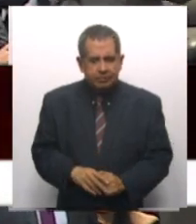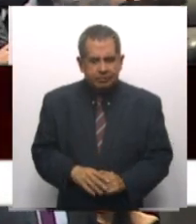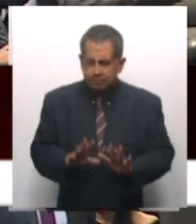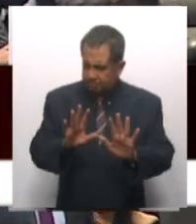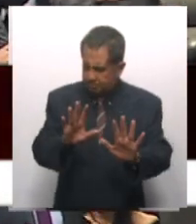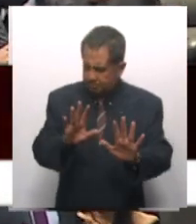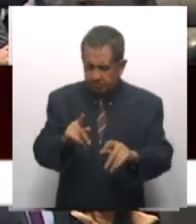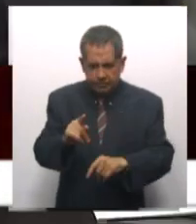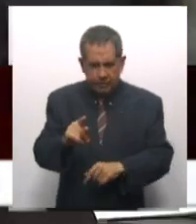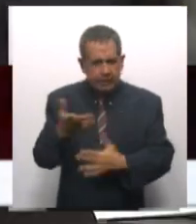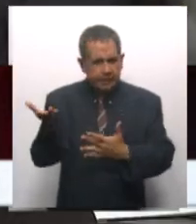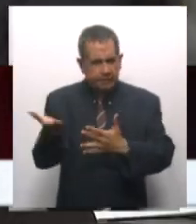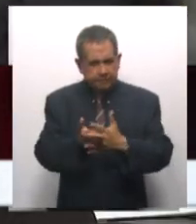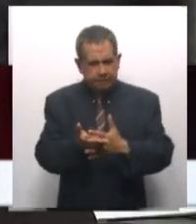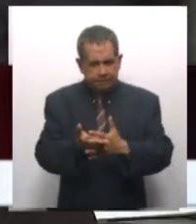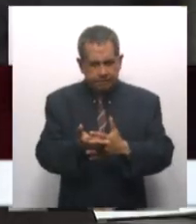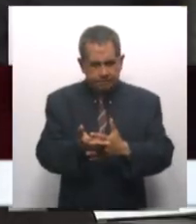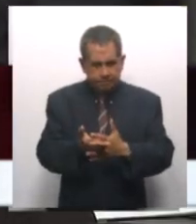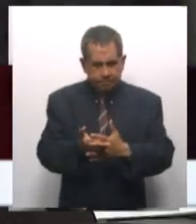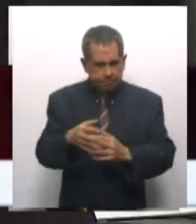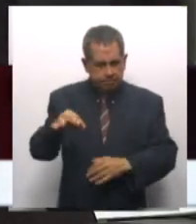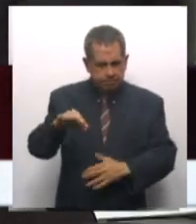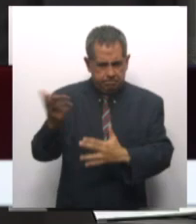Vamos a dar un receso.